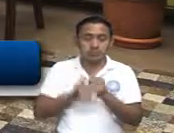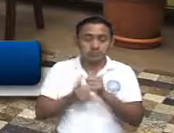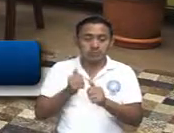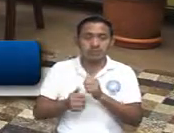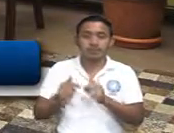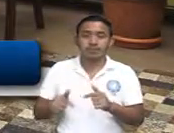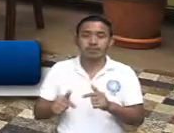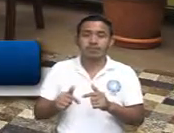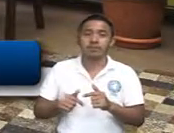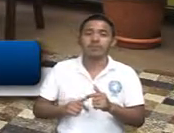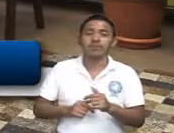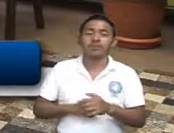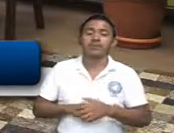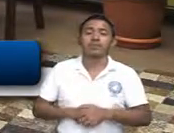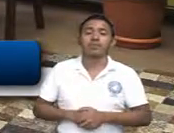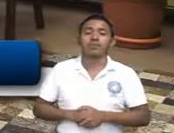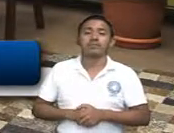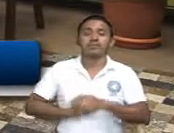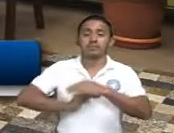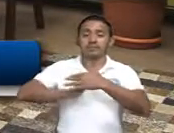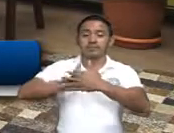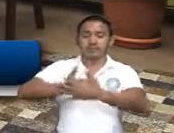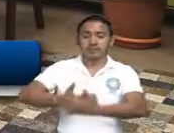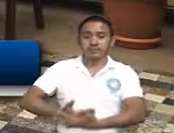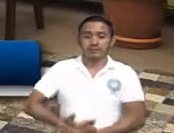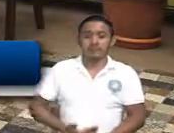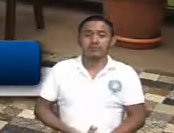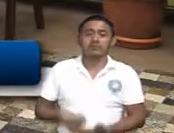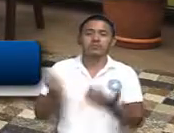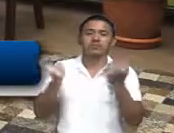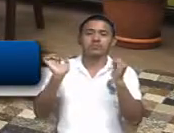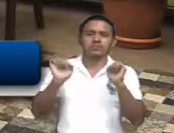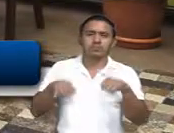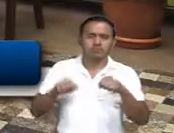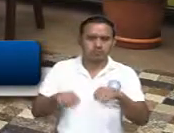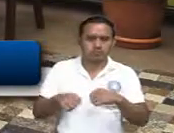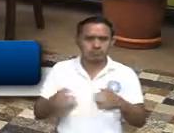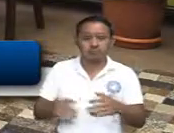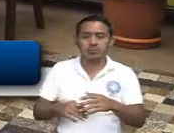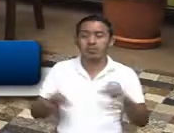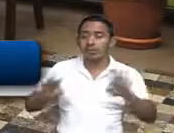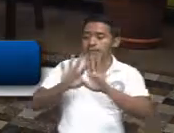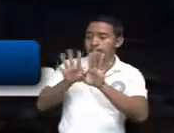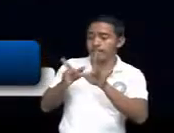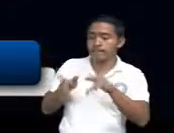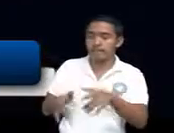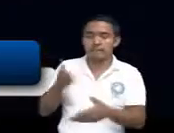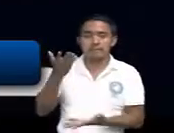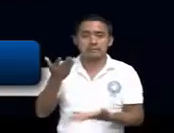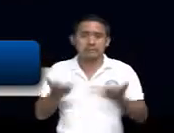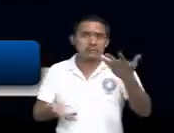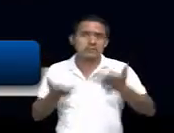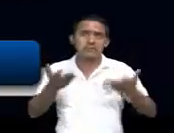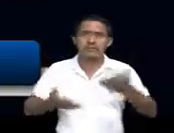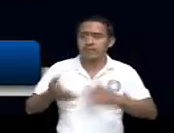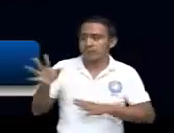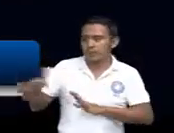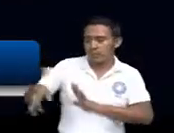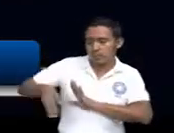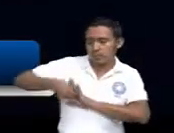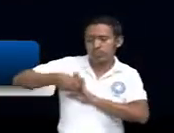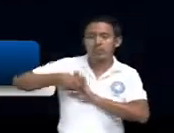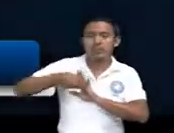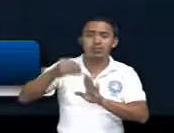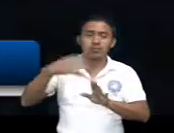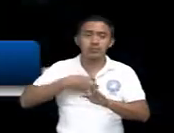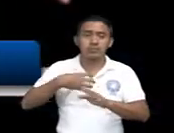se llama que que la persona pues la mujer sufrió algún tipo de infección durante